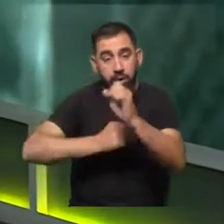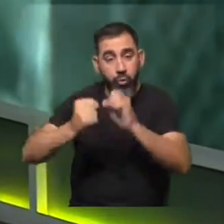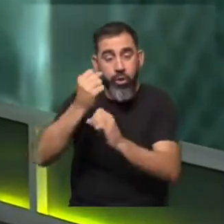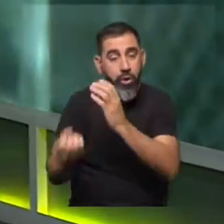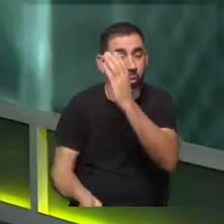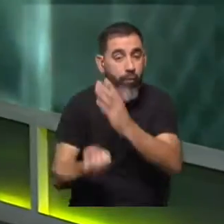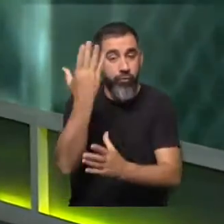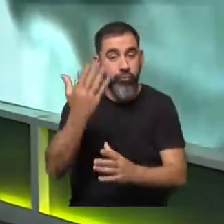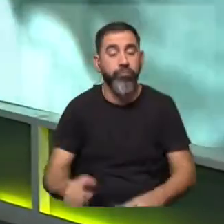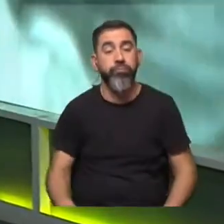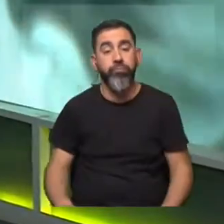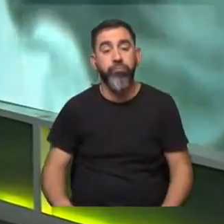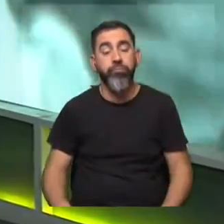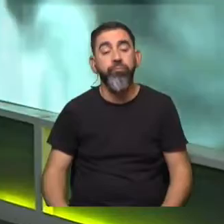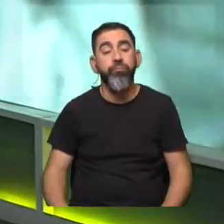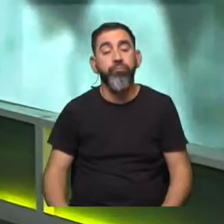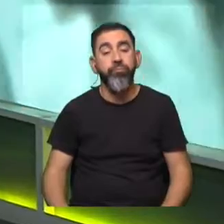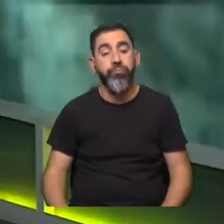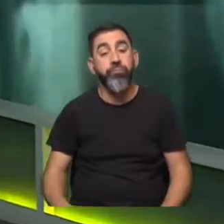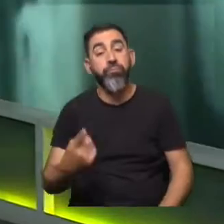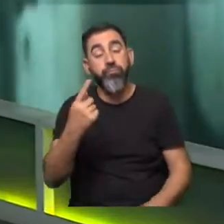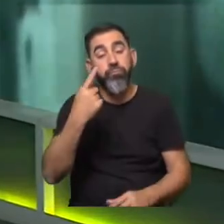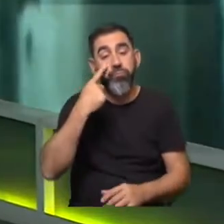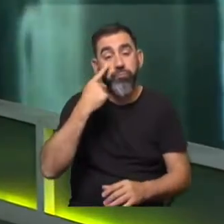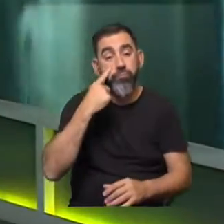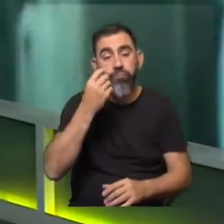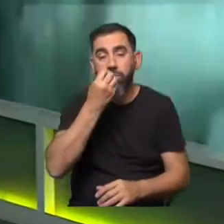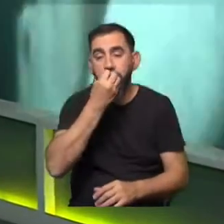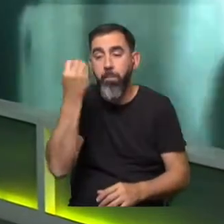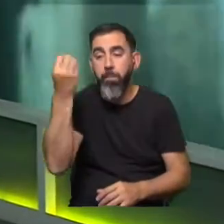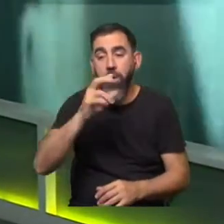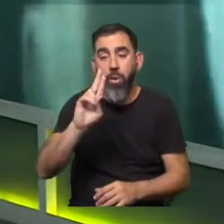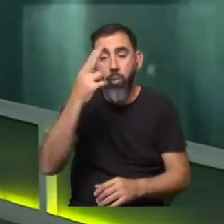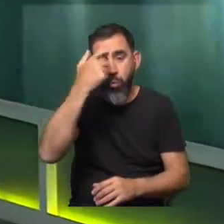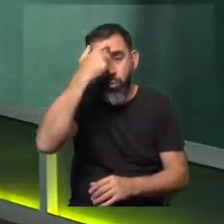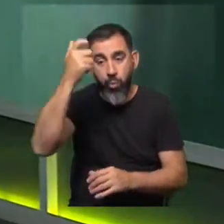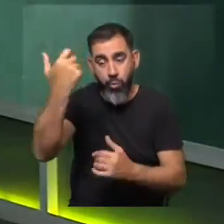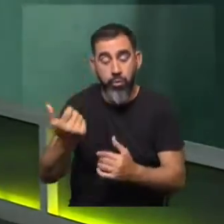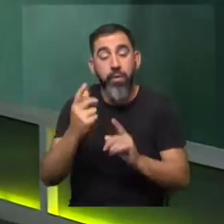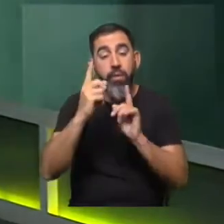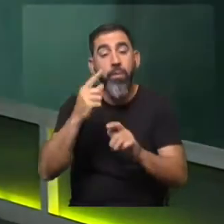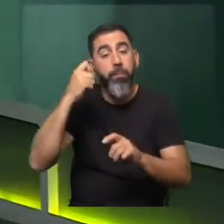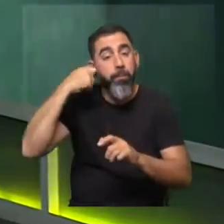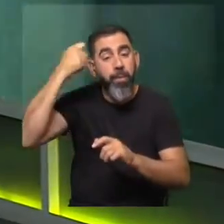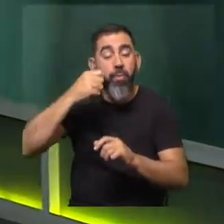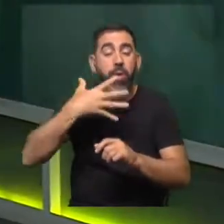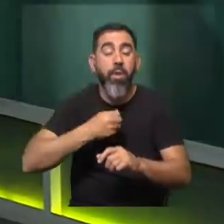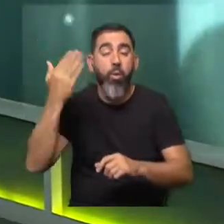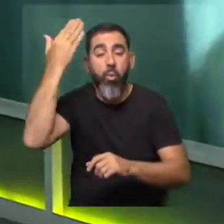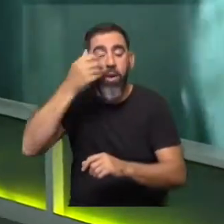la innovación. En definitiva, para conocer al mejor Uruguay científico, tenemos que ver películas en blanco y